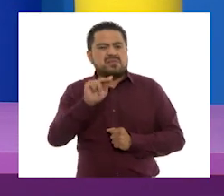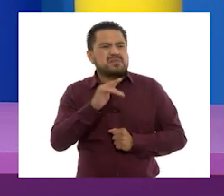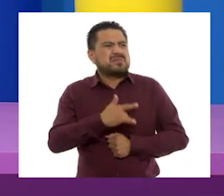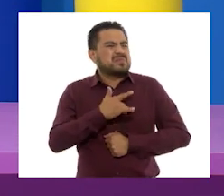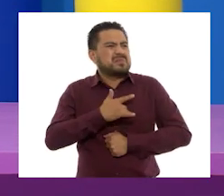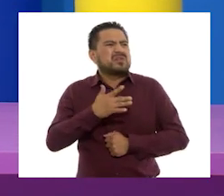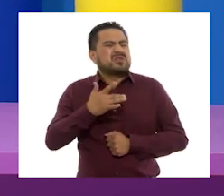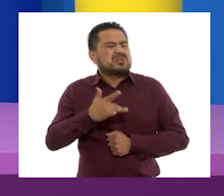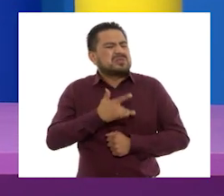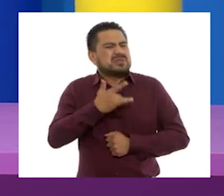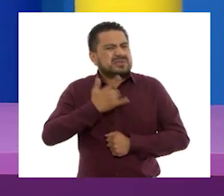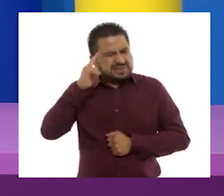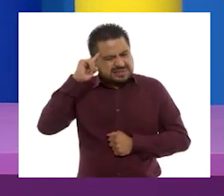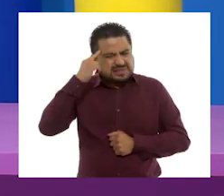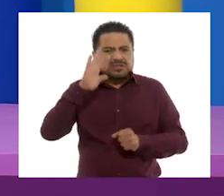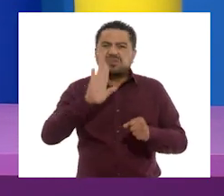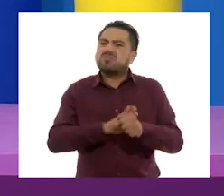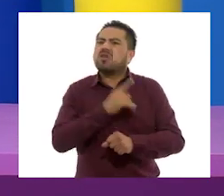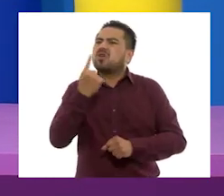Estoy enojado.